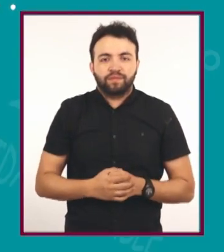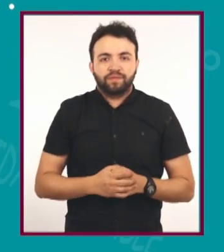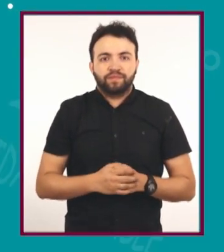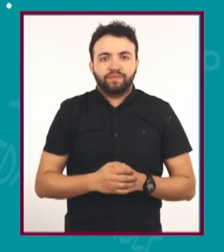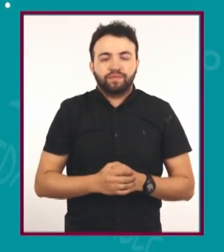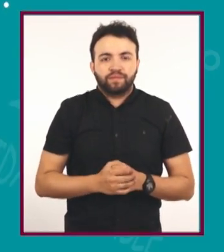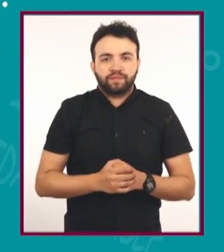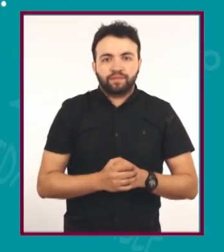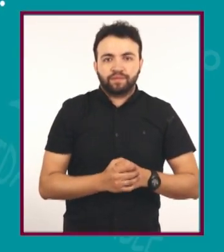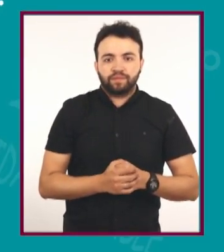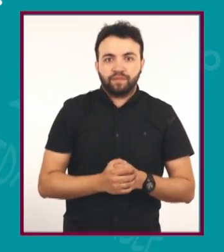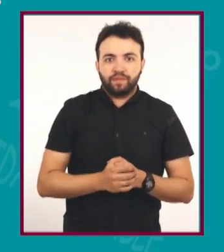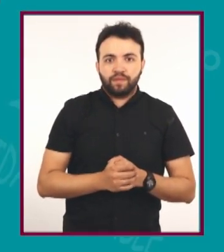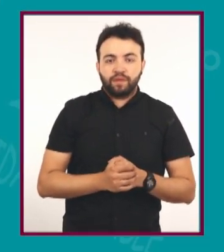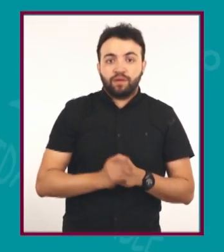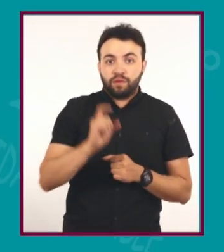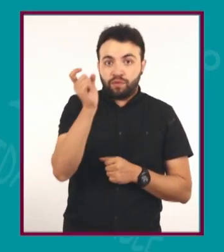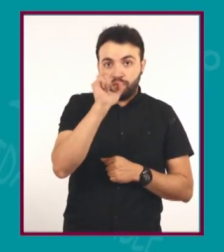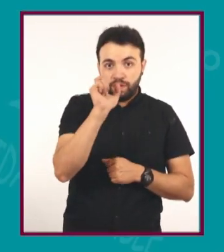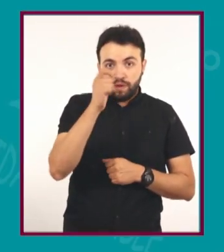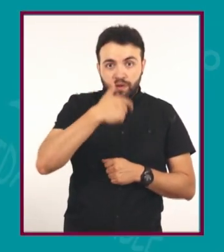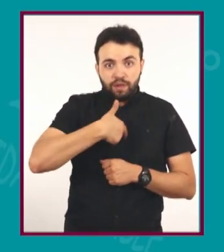quiero.